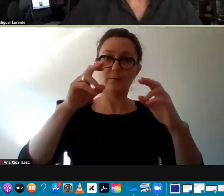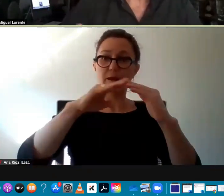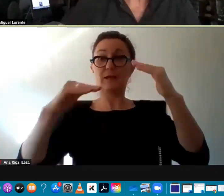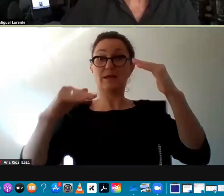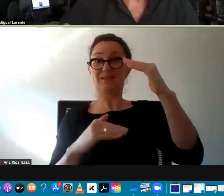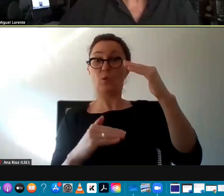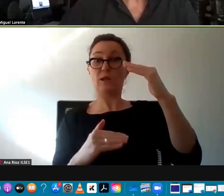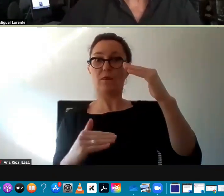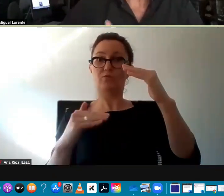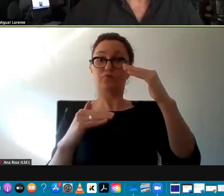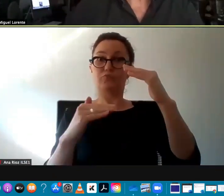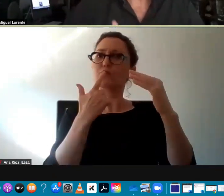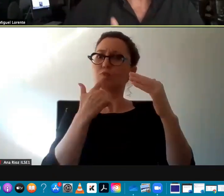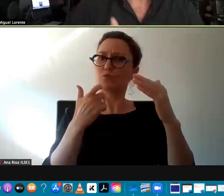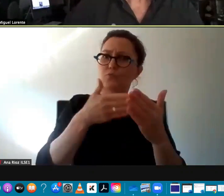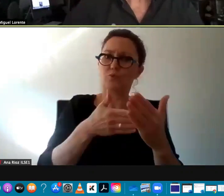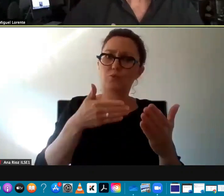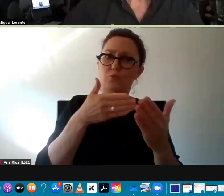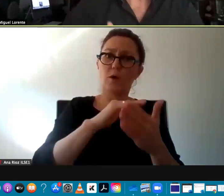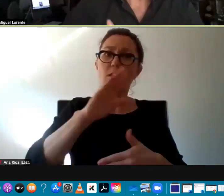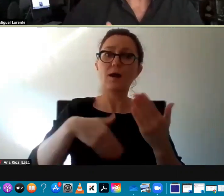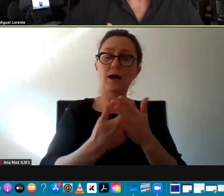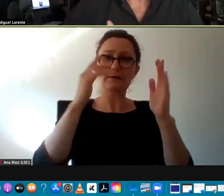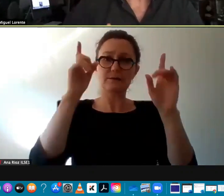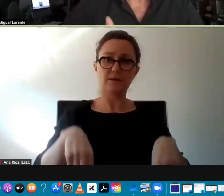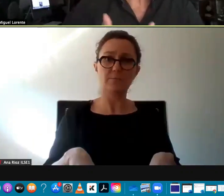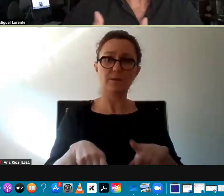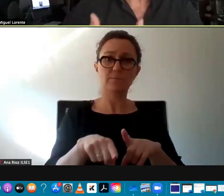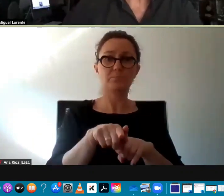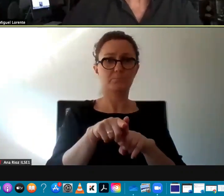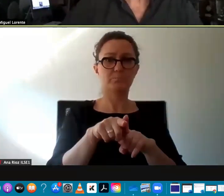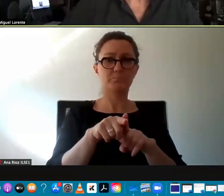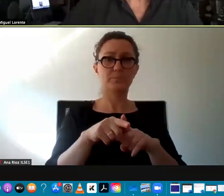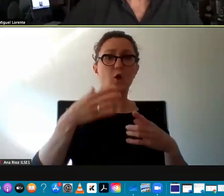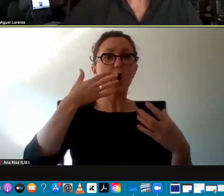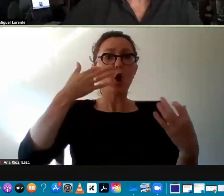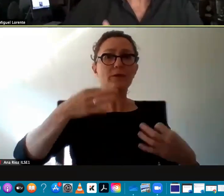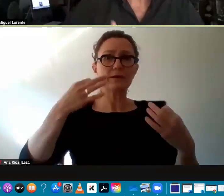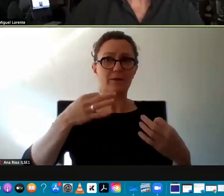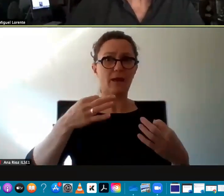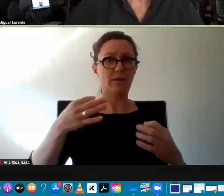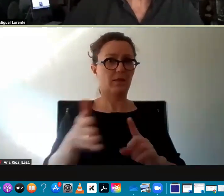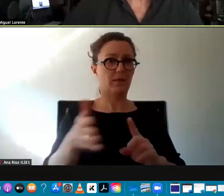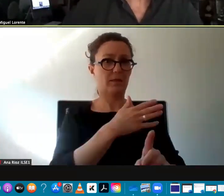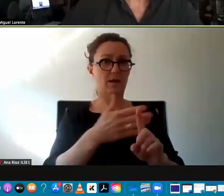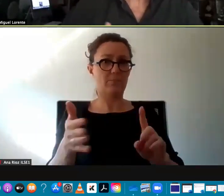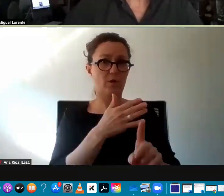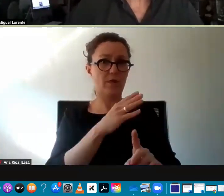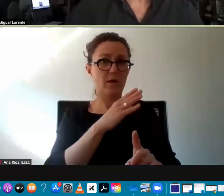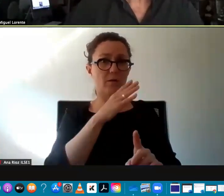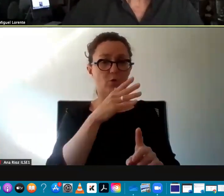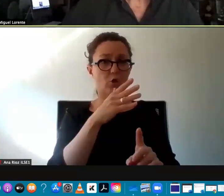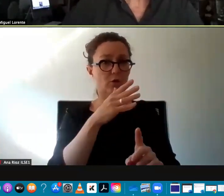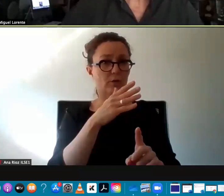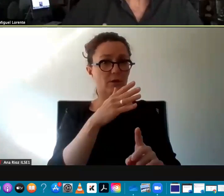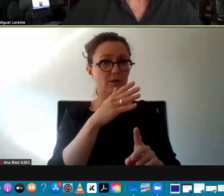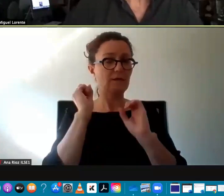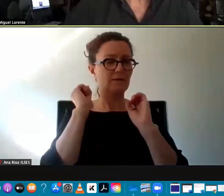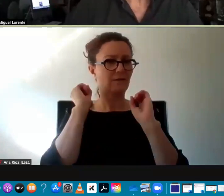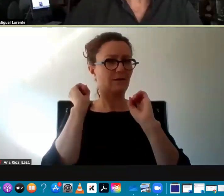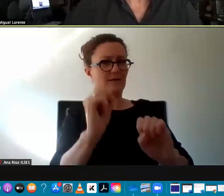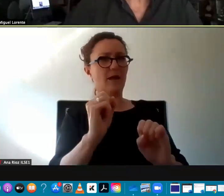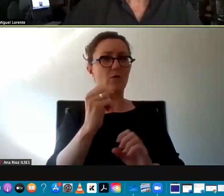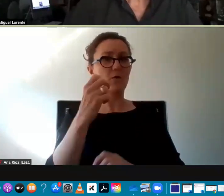ante la objetividad de la violencia contra las mujeres. Porque sorprende esa negación, ese rechazo,